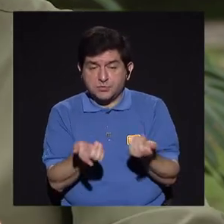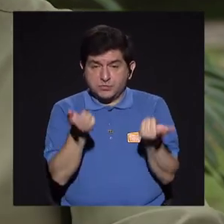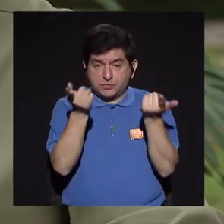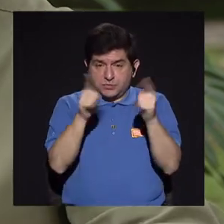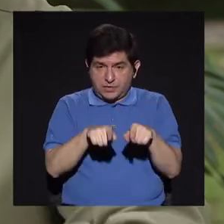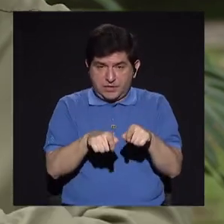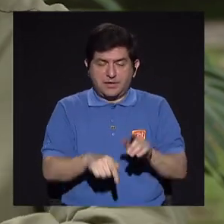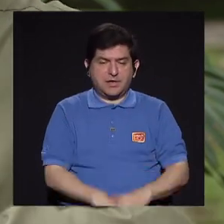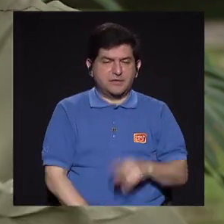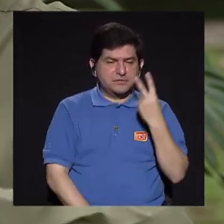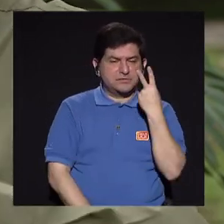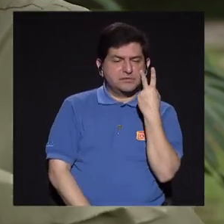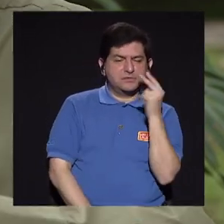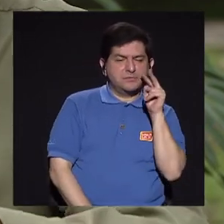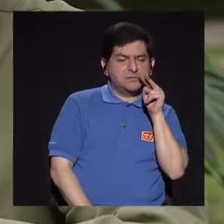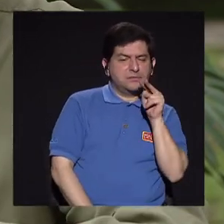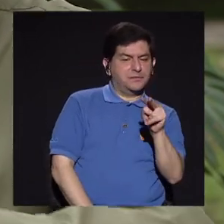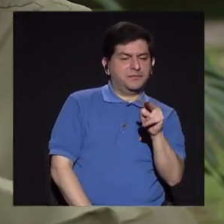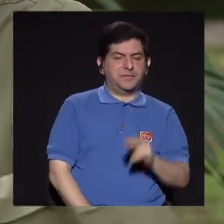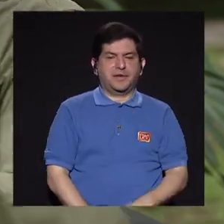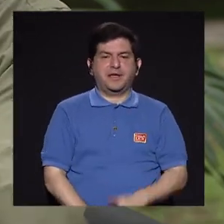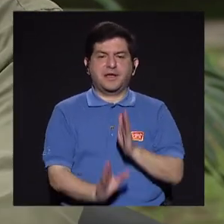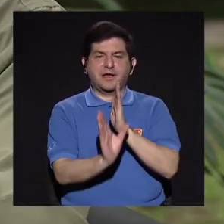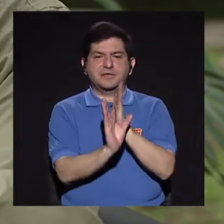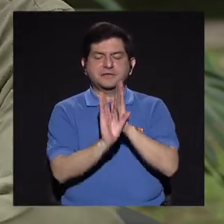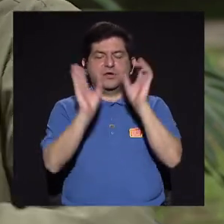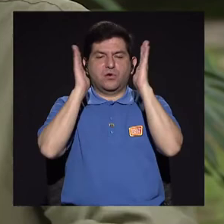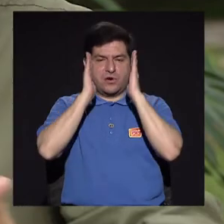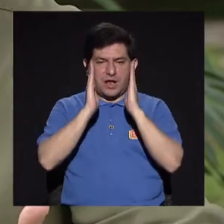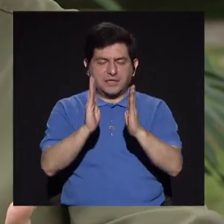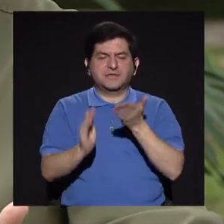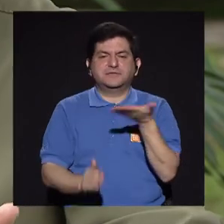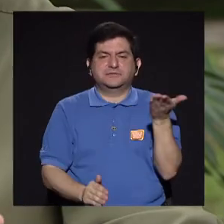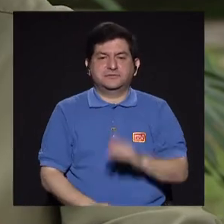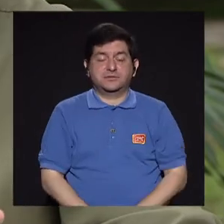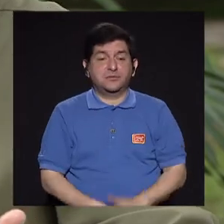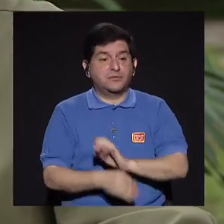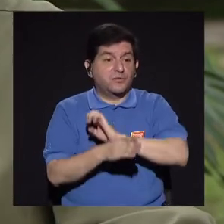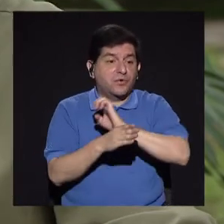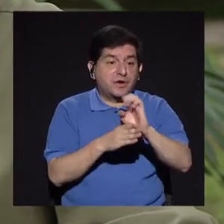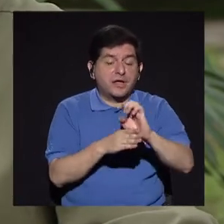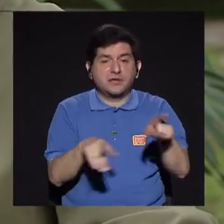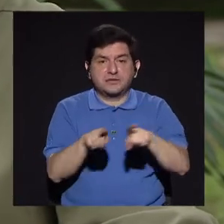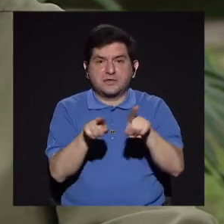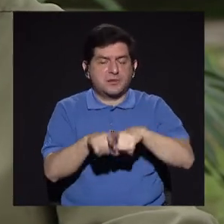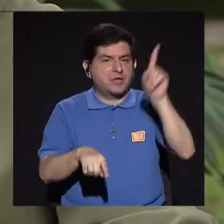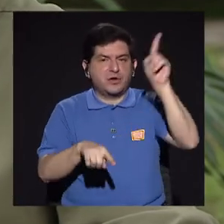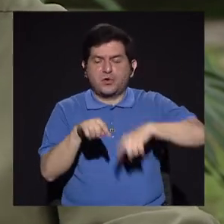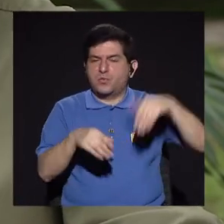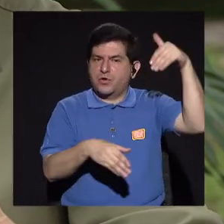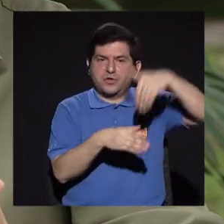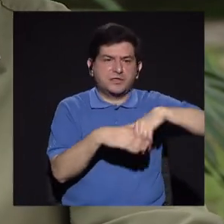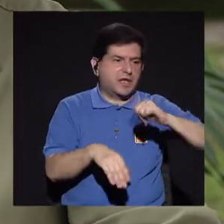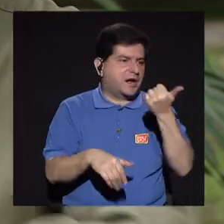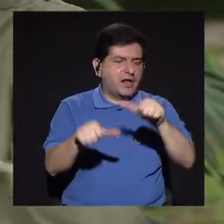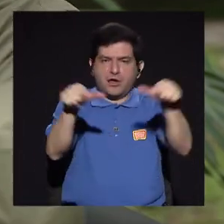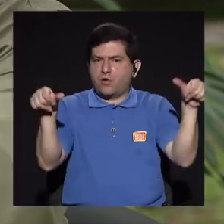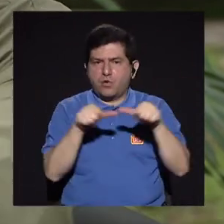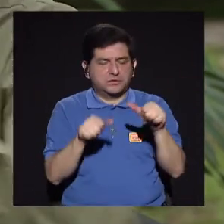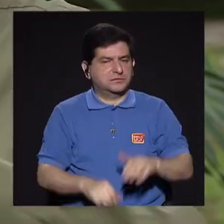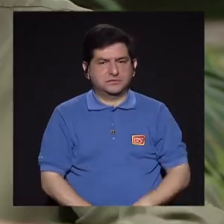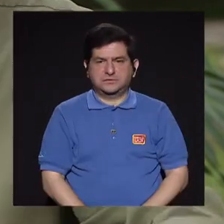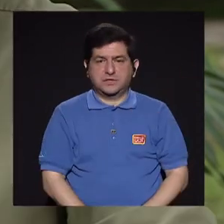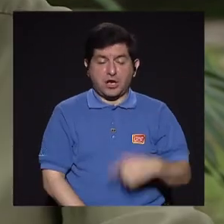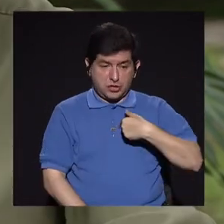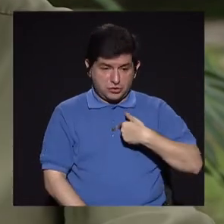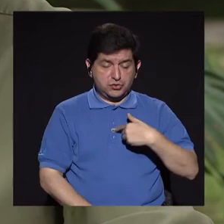ejemplo, se ve cuáles son los aspectos que el psicólogo puede abordar, porque desde un punto de vista ético está el intrusismo profesional. Por eso yo te decía, yo puedo tratar